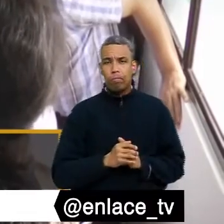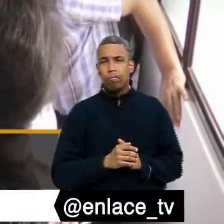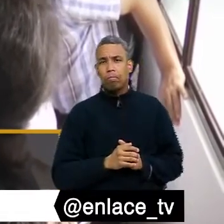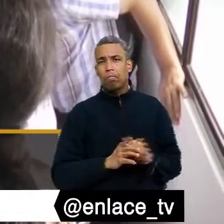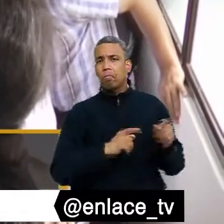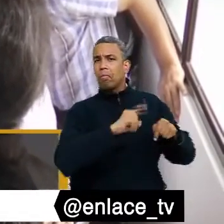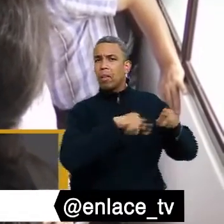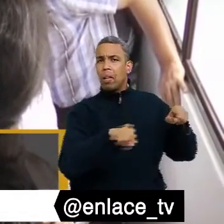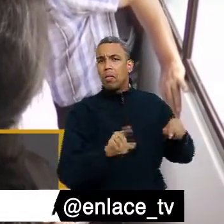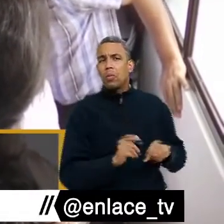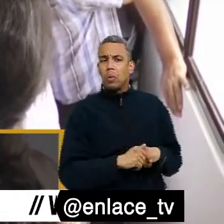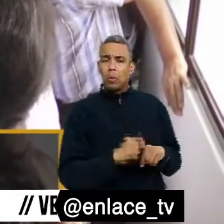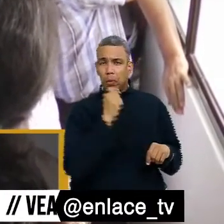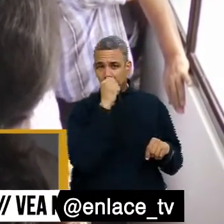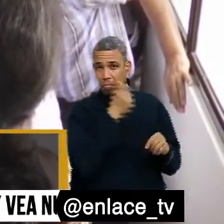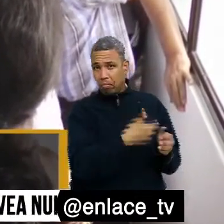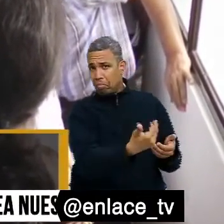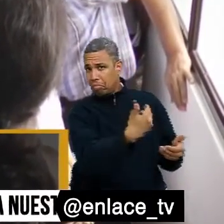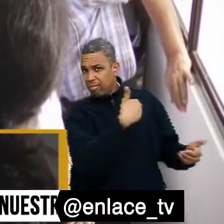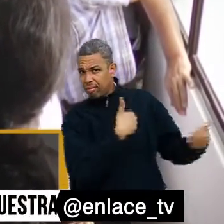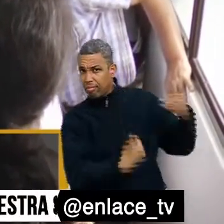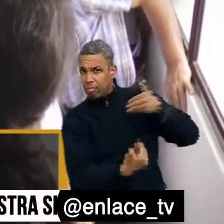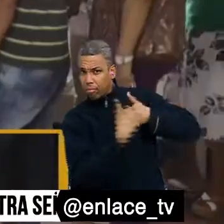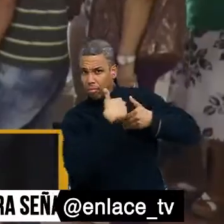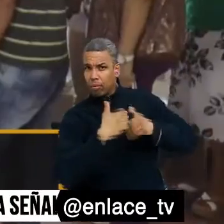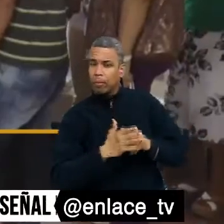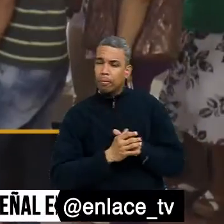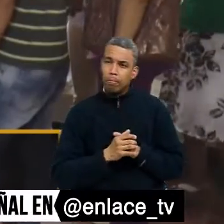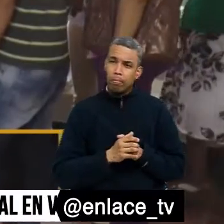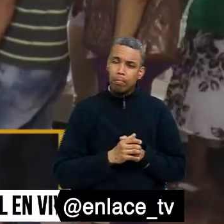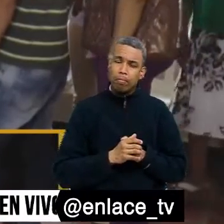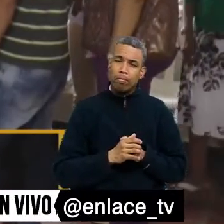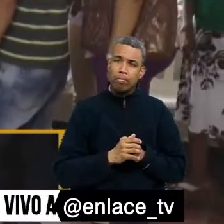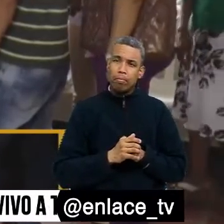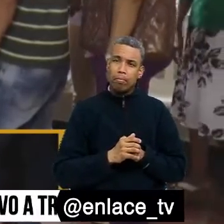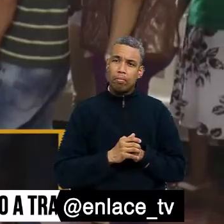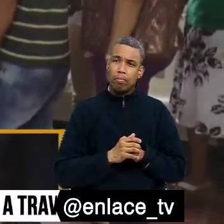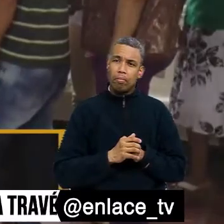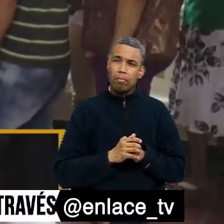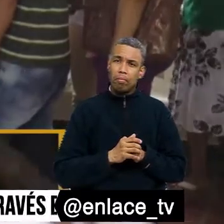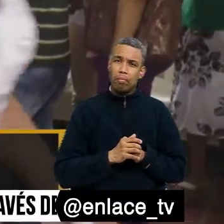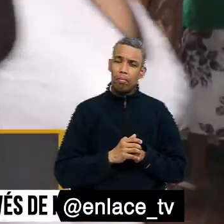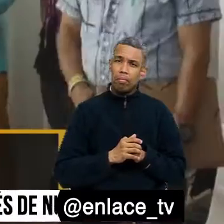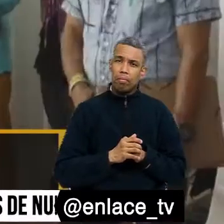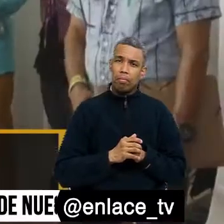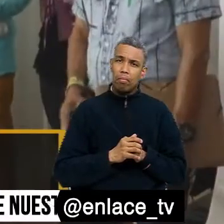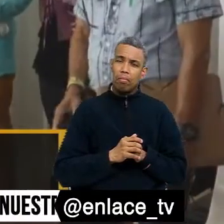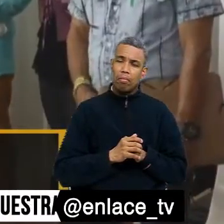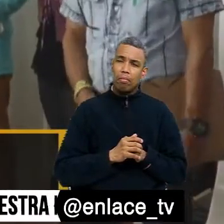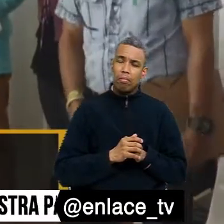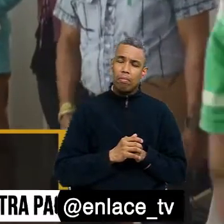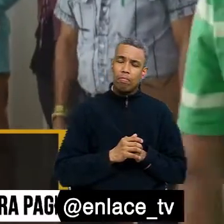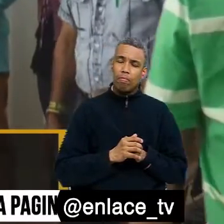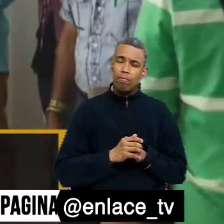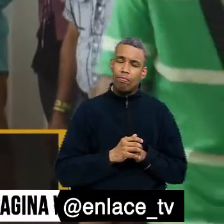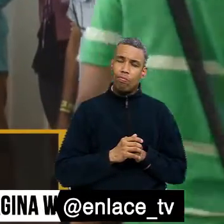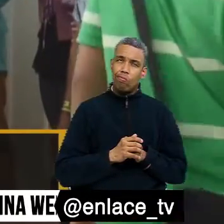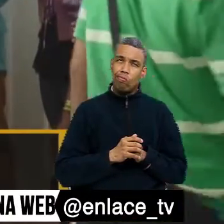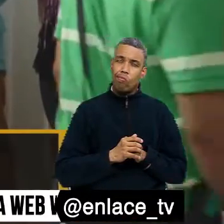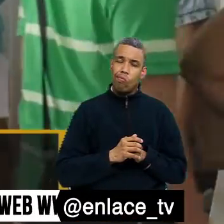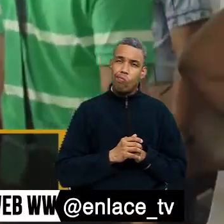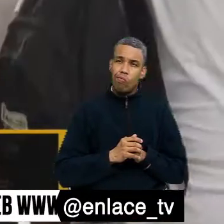a hacer peticiones para que nosotros les expliquemos por qué en algunos no les entregamos resoluciones y otros a cerciorarse